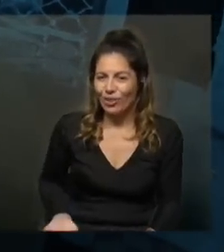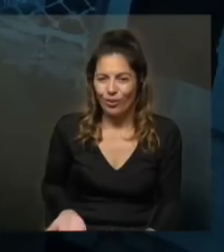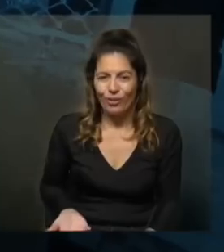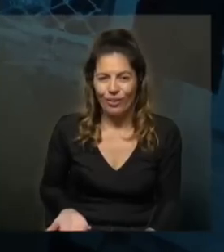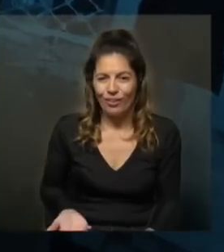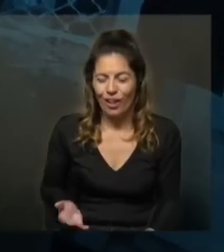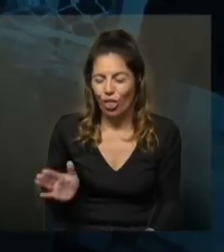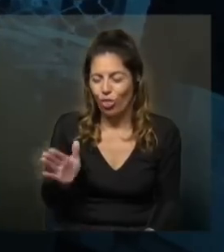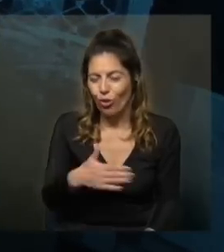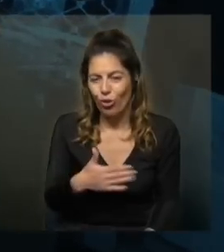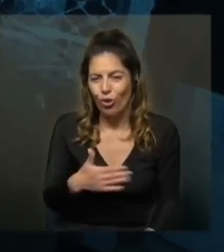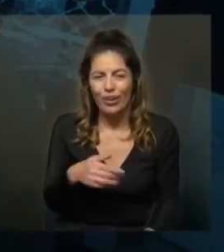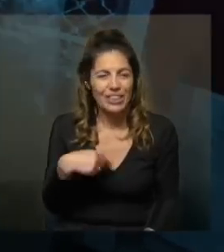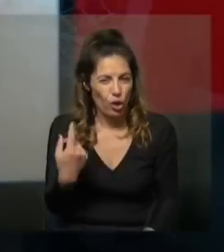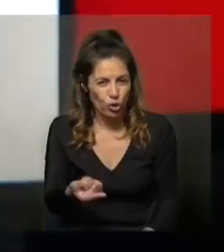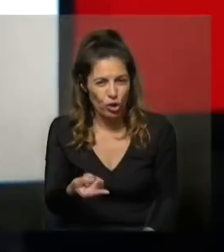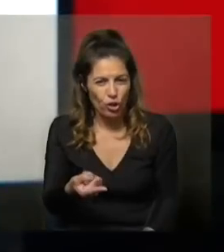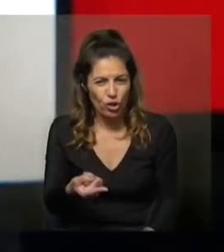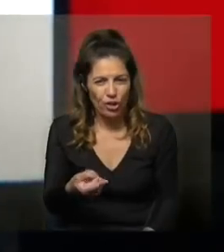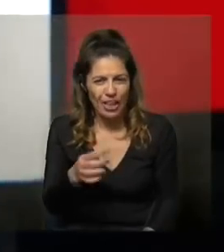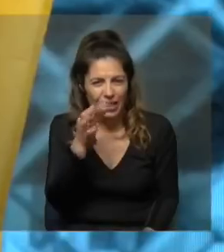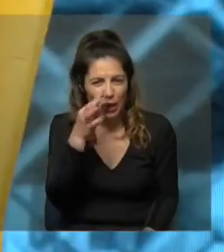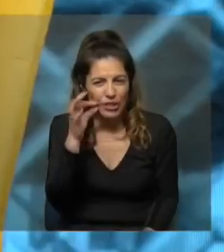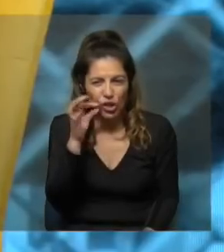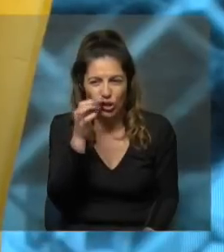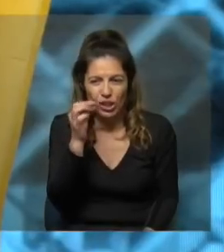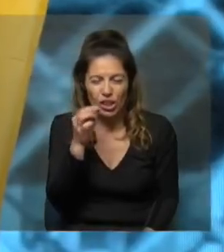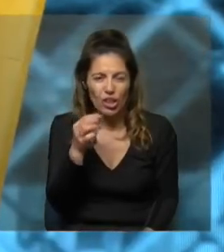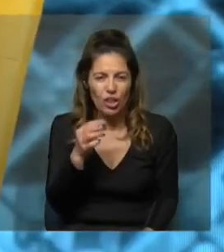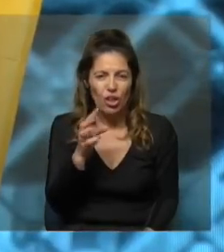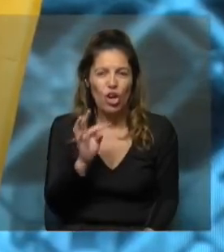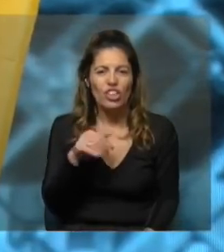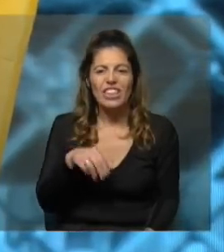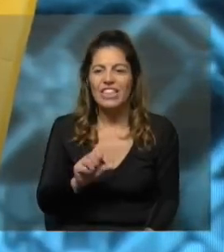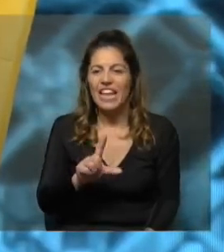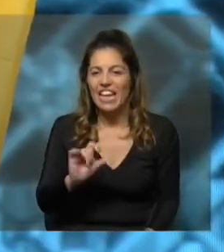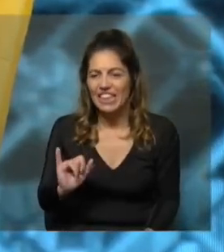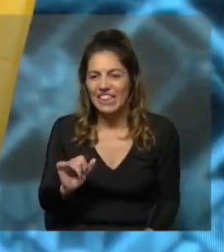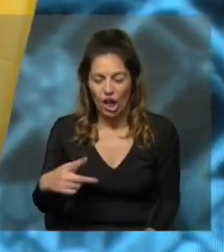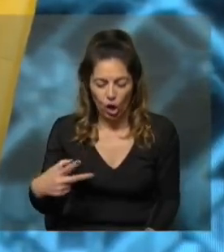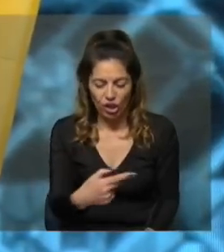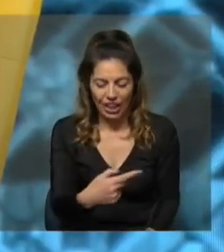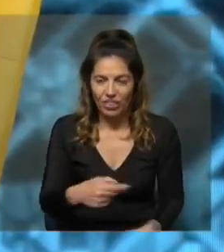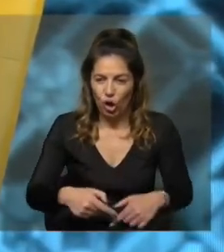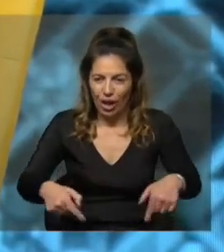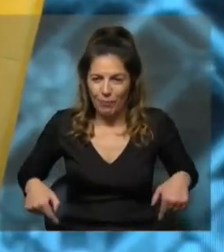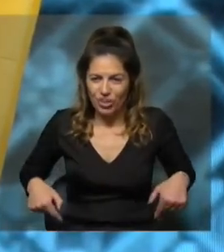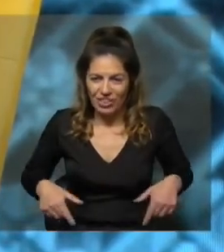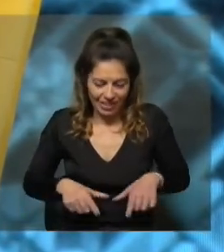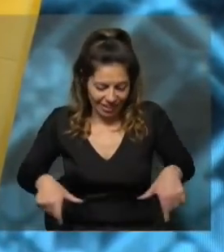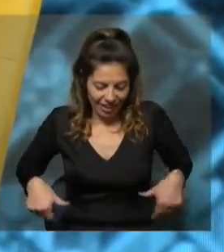todo este otro también este cortando la cortando la pollerita claro